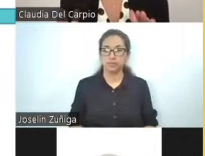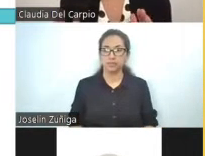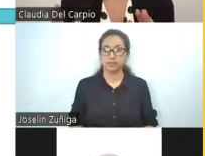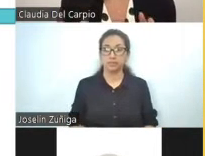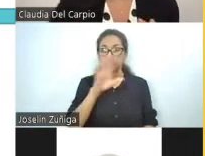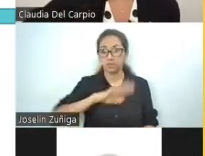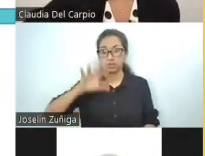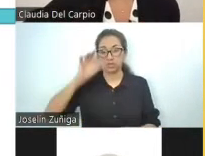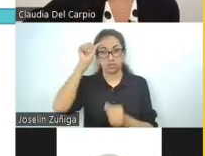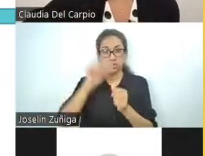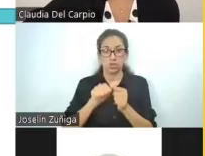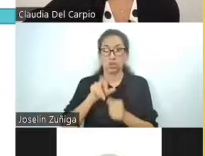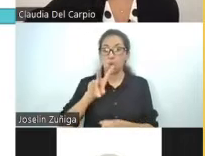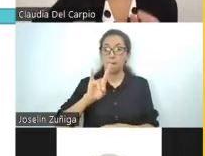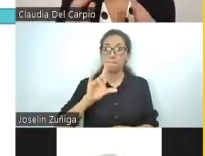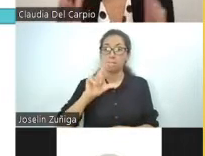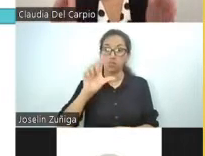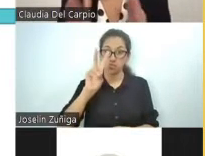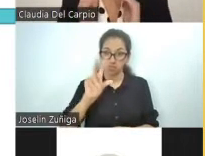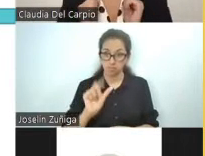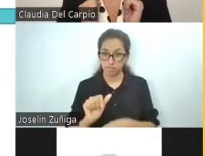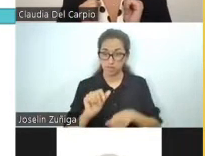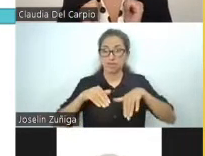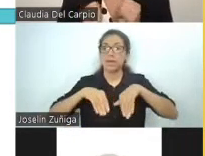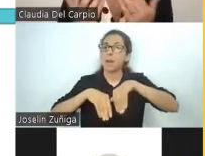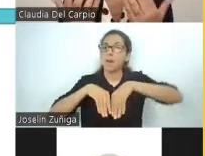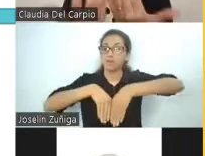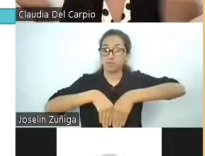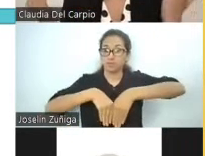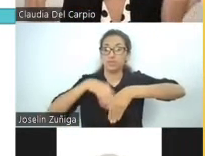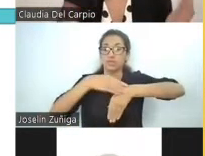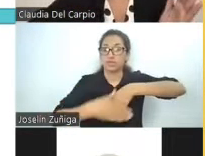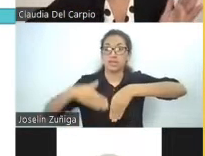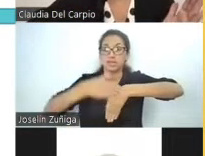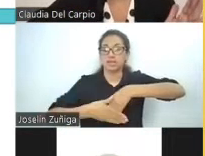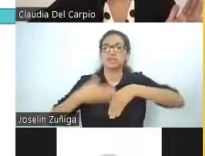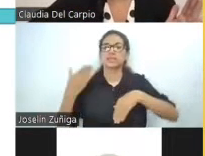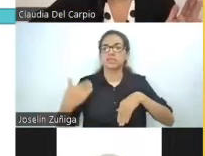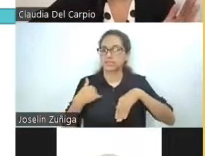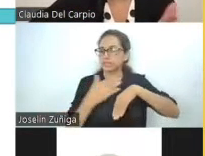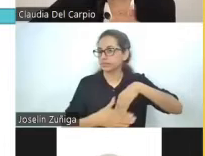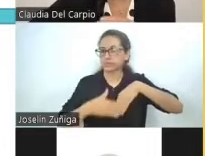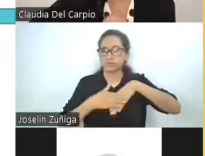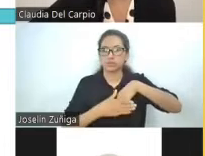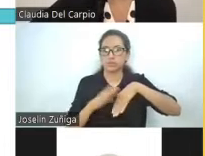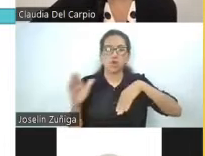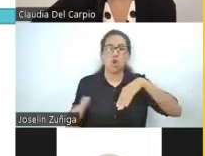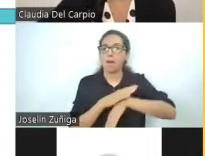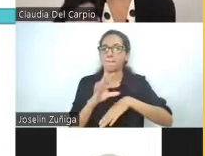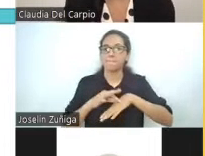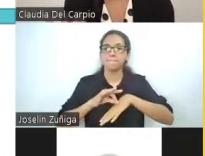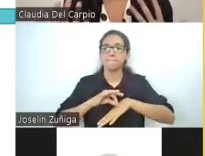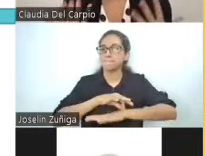Recordemos que la vulva, a diferencia de la vagina, que es una mucosa, la vulva está cubierta casi en su totalidad, excepto el